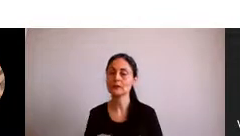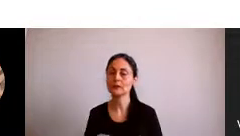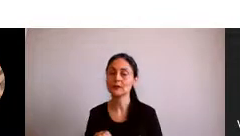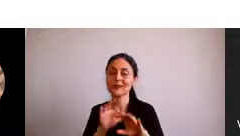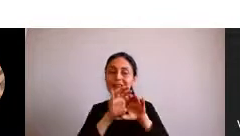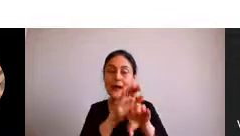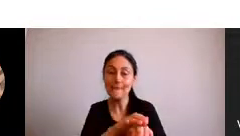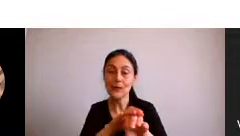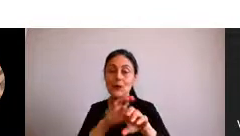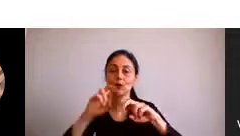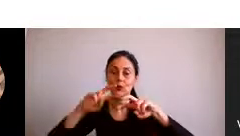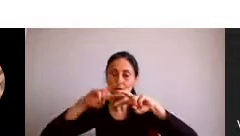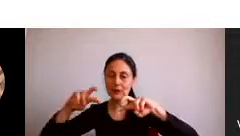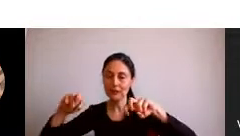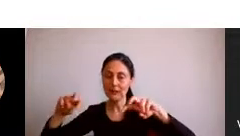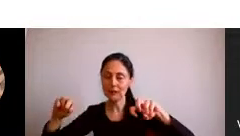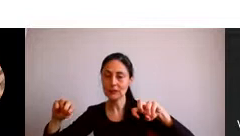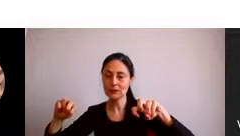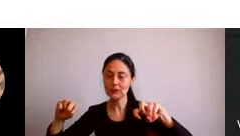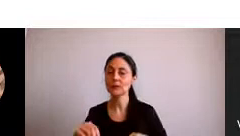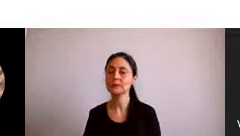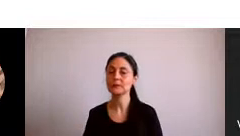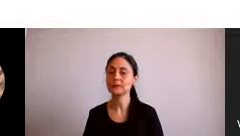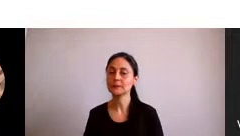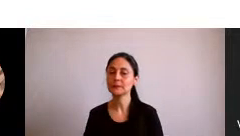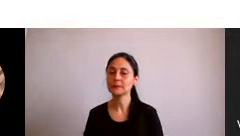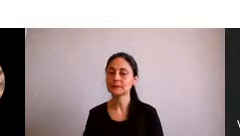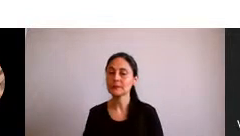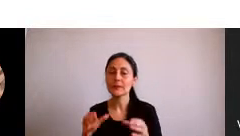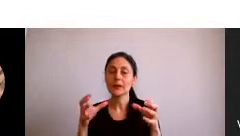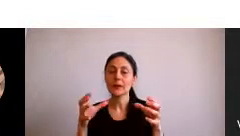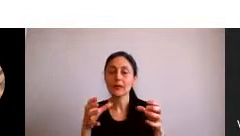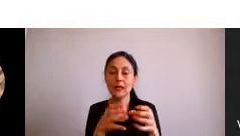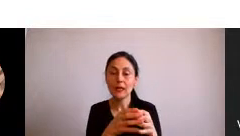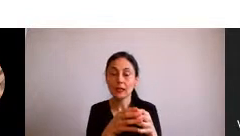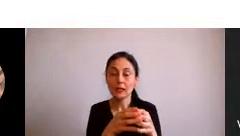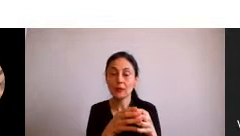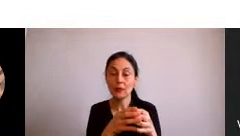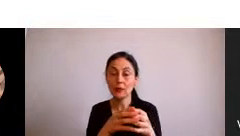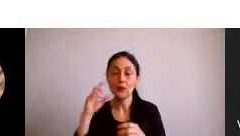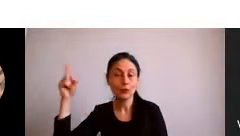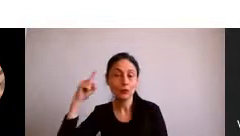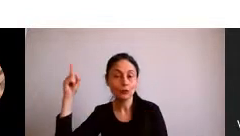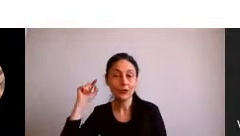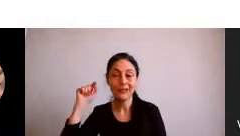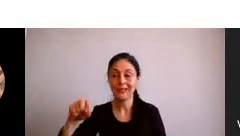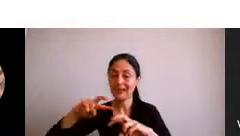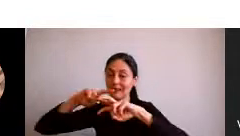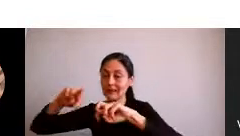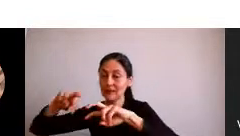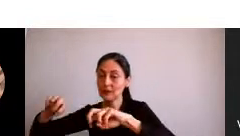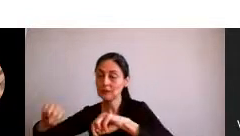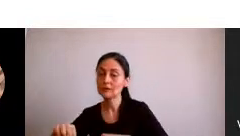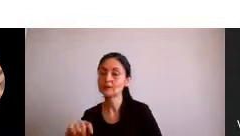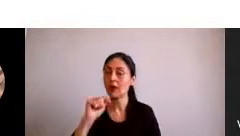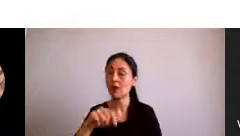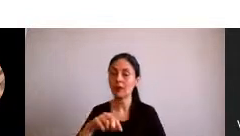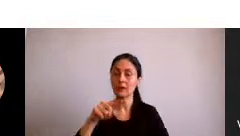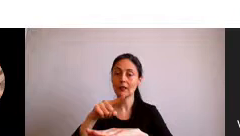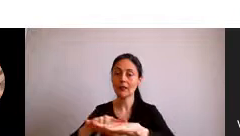diagnóstico al equipo que, ¿cierto?, finalmente hace un diagnóstico. En este caso, el tecnólogo